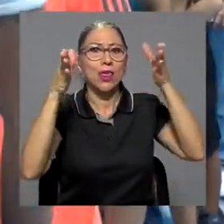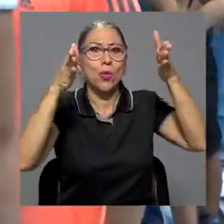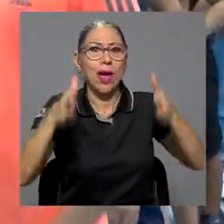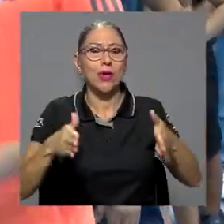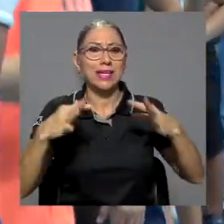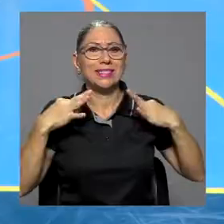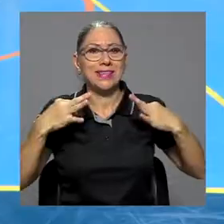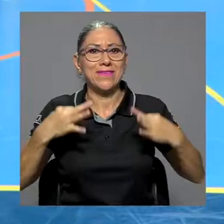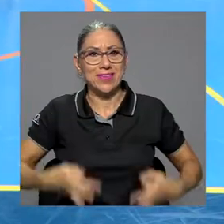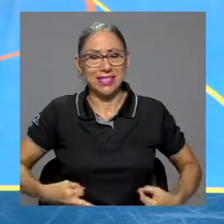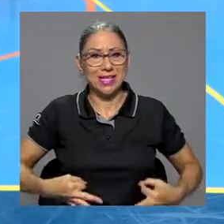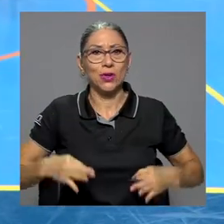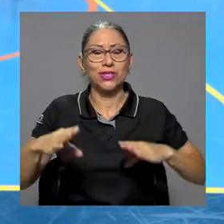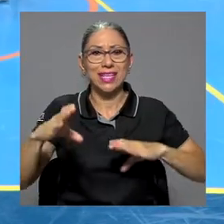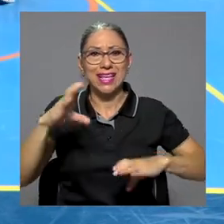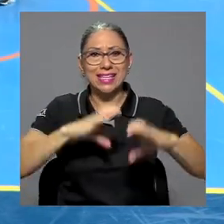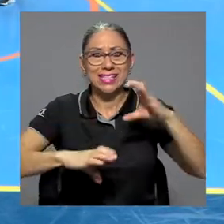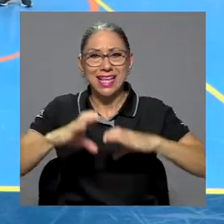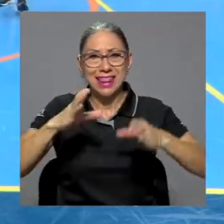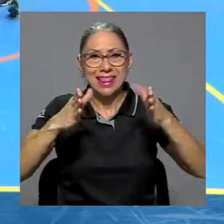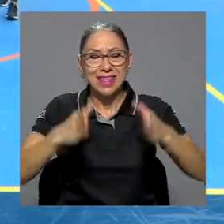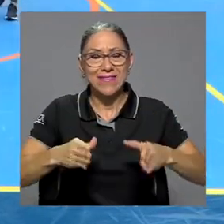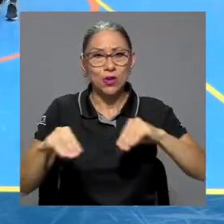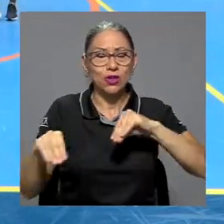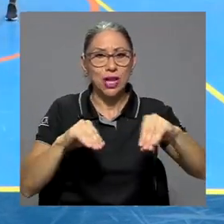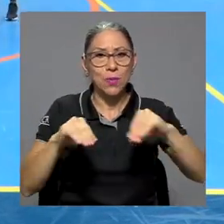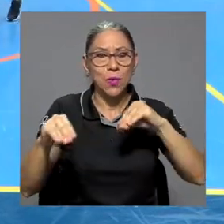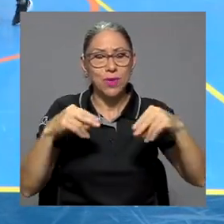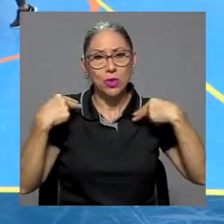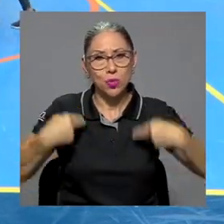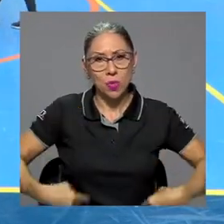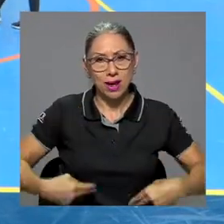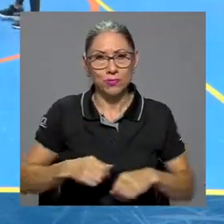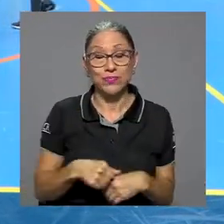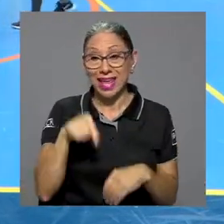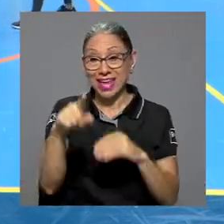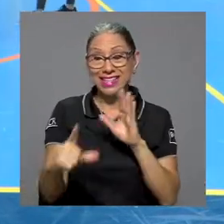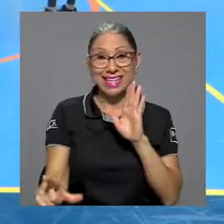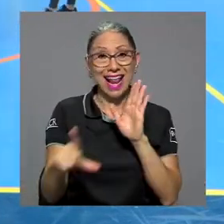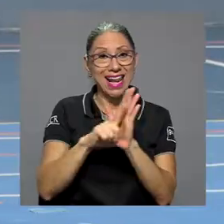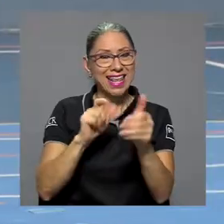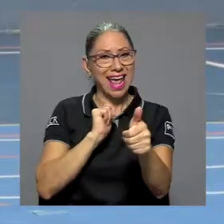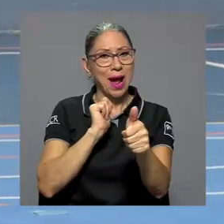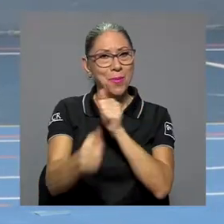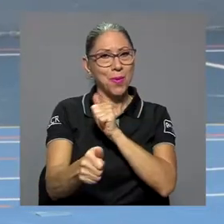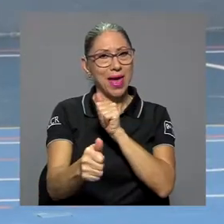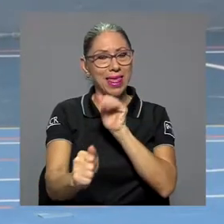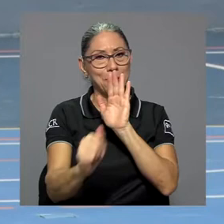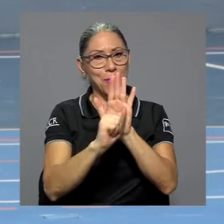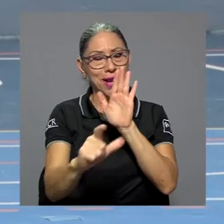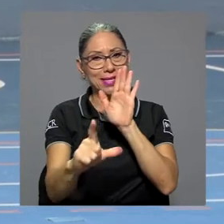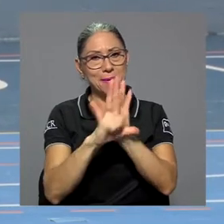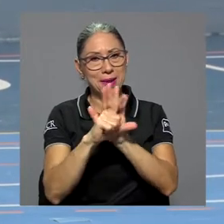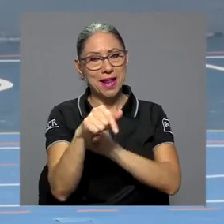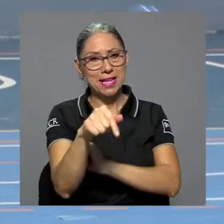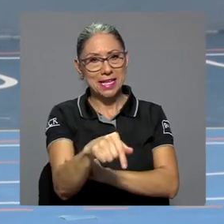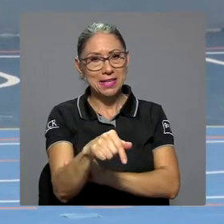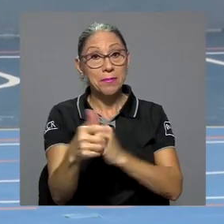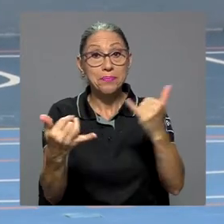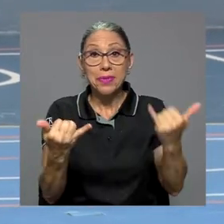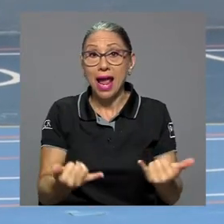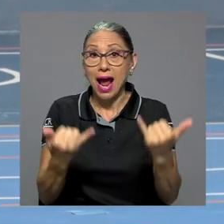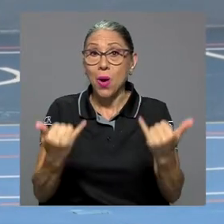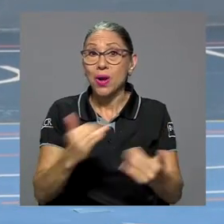y científicos del movimiento humano. Esta ley fue aprobada por la Asamblea Legislativa y